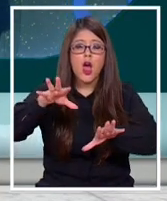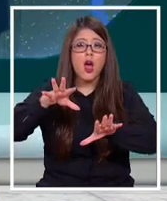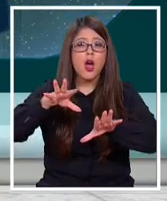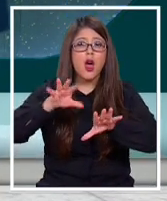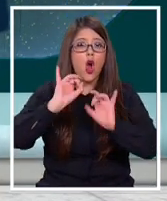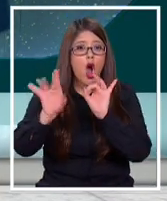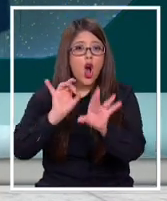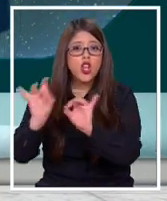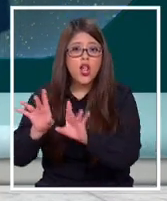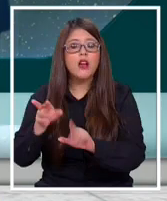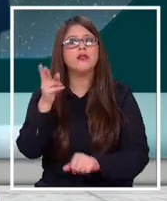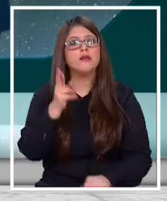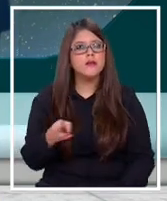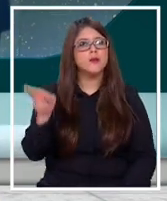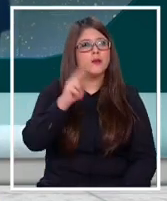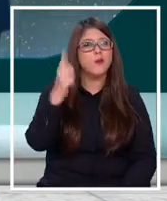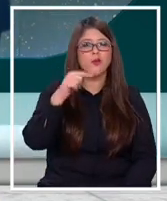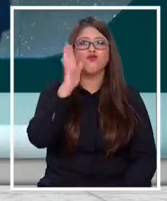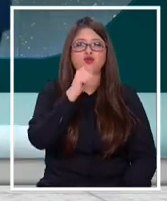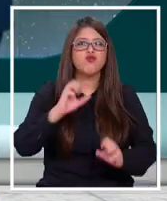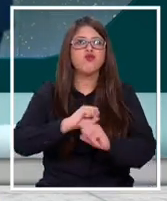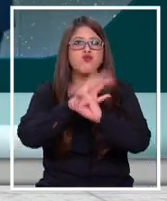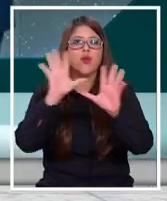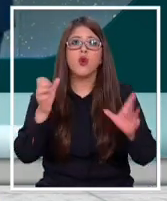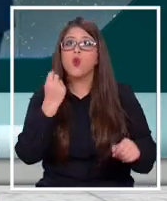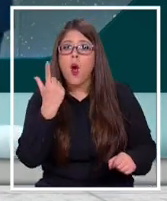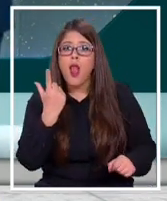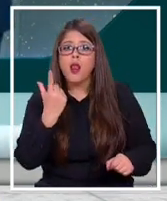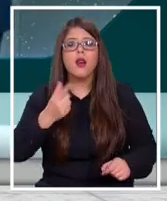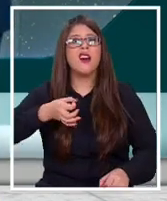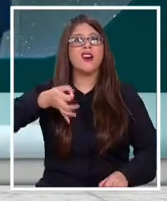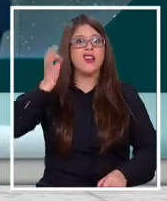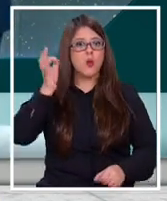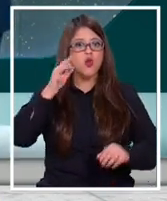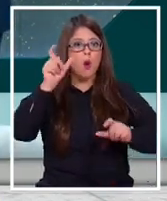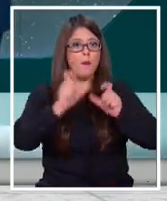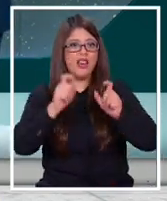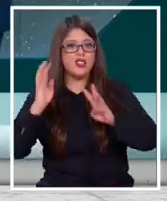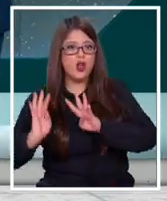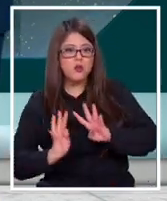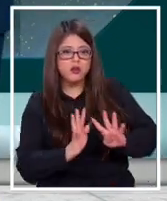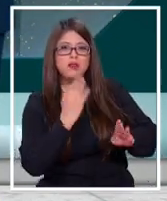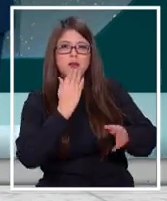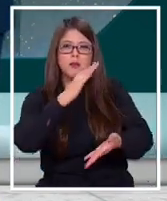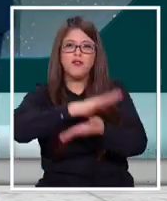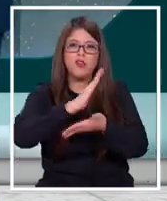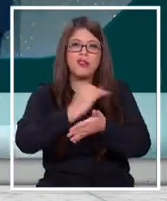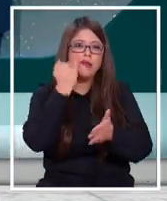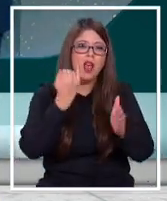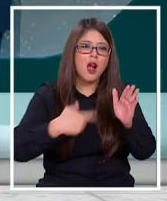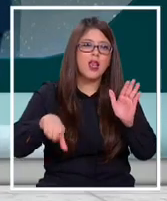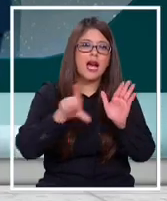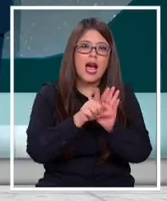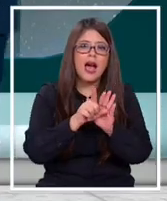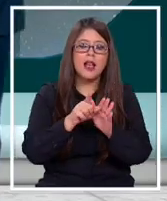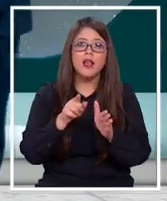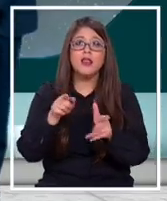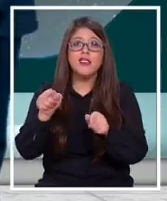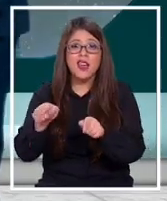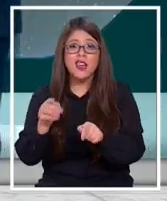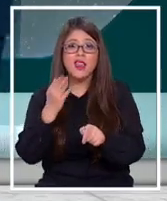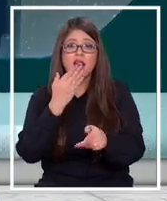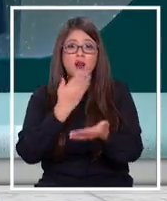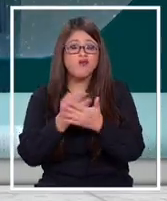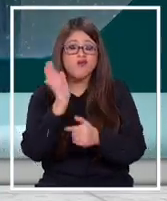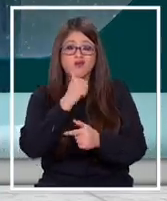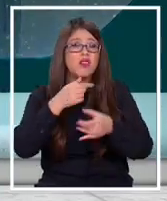hemos repetido, pero pareciera no estar claro, son las reuniones sociales. ¿Para qué decir las fiestas clandestinas, que es cuando no están presentes